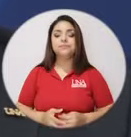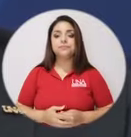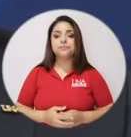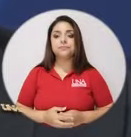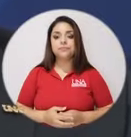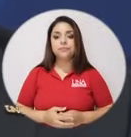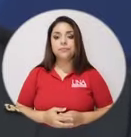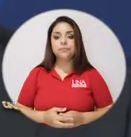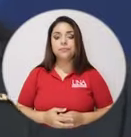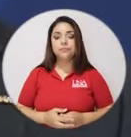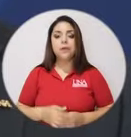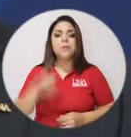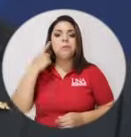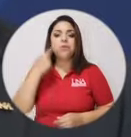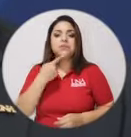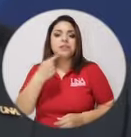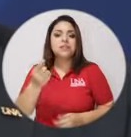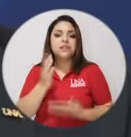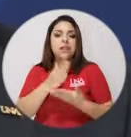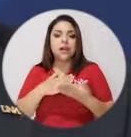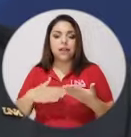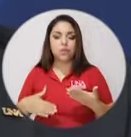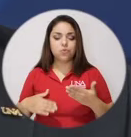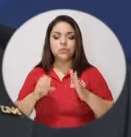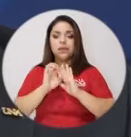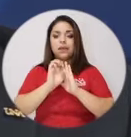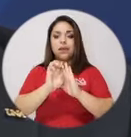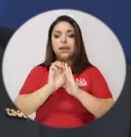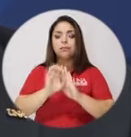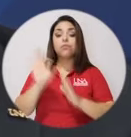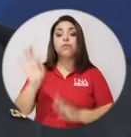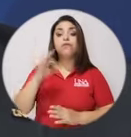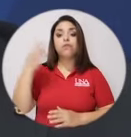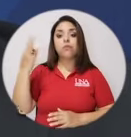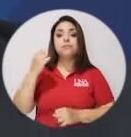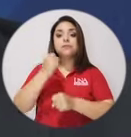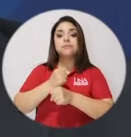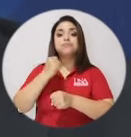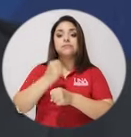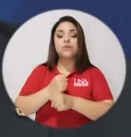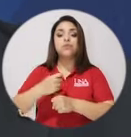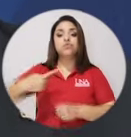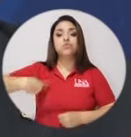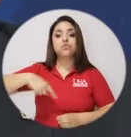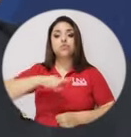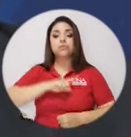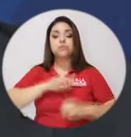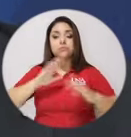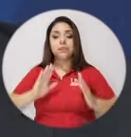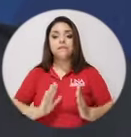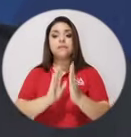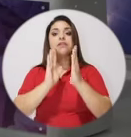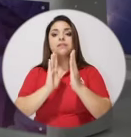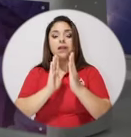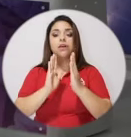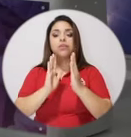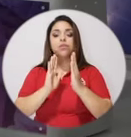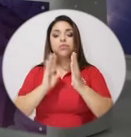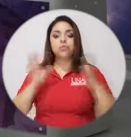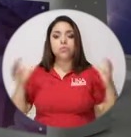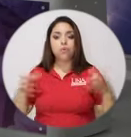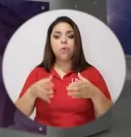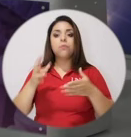habitación. Por citar algunos de las formas, de las tareas que estamos nosotros enfrentando